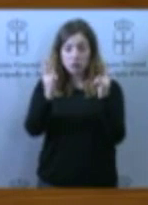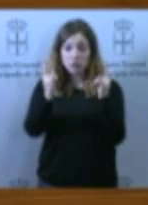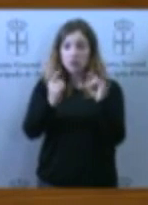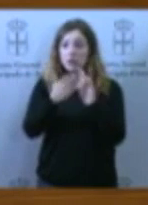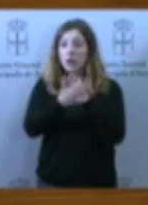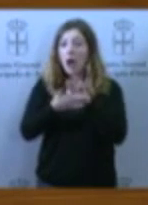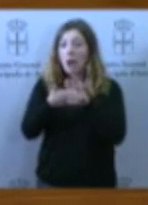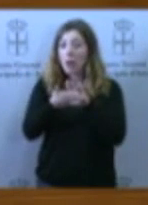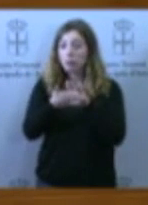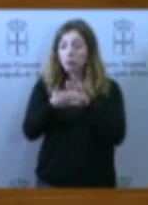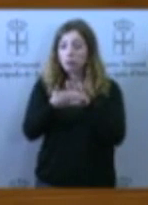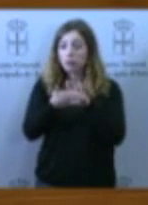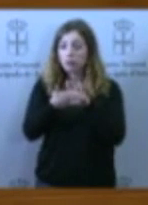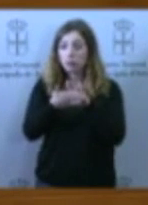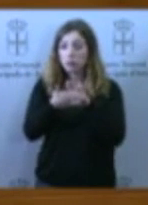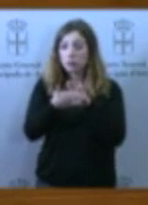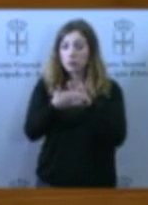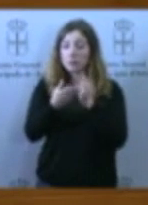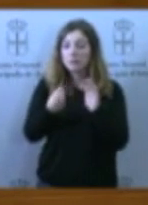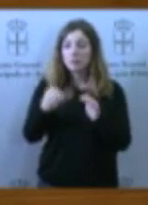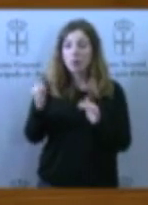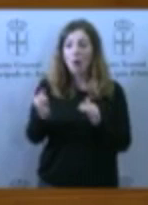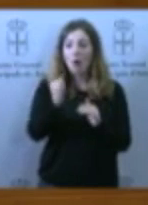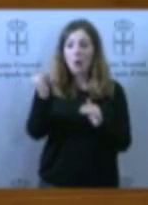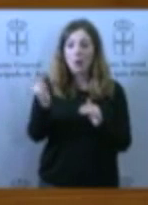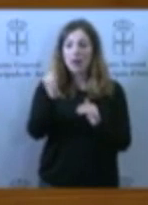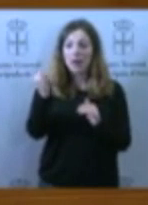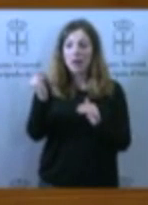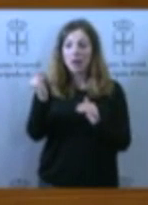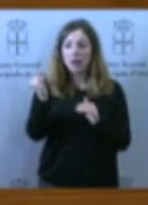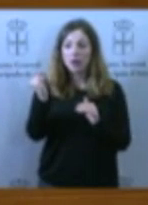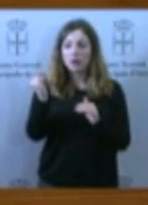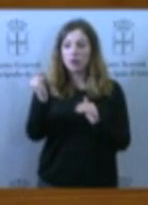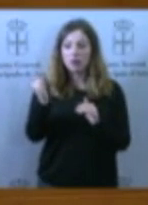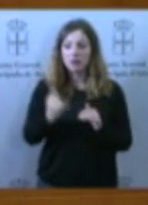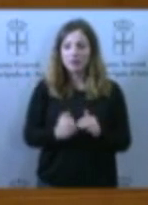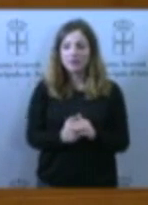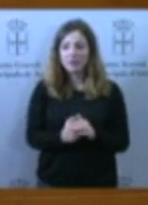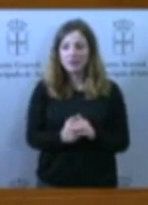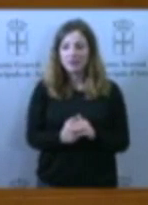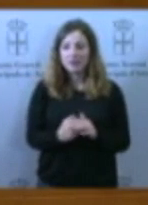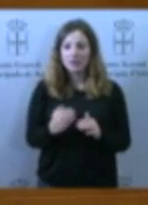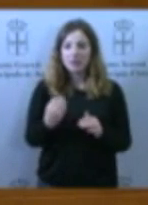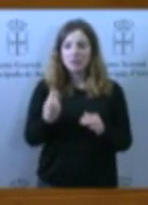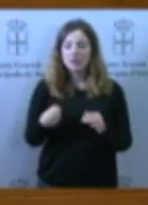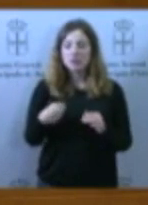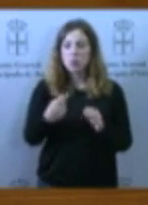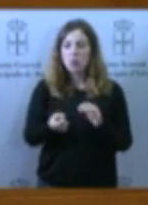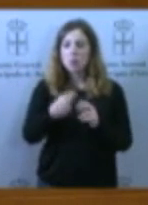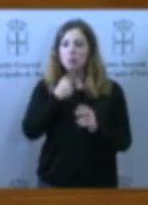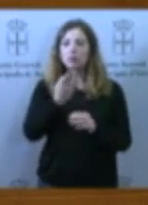ejemplo, el vial de Jove, ¿no? El vial de Jove que comentaba la portavoz del Grupo Foro